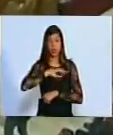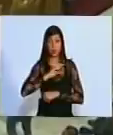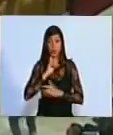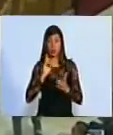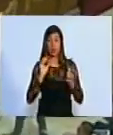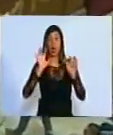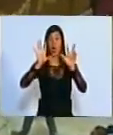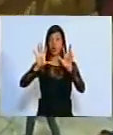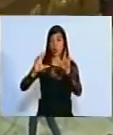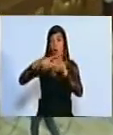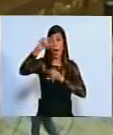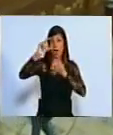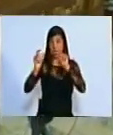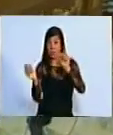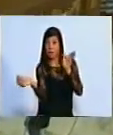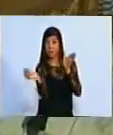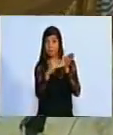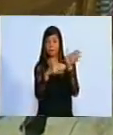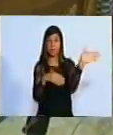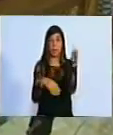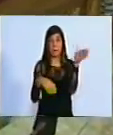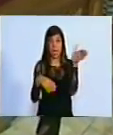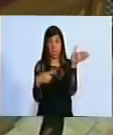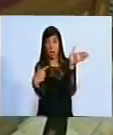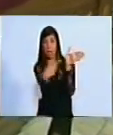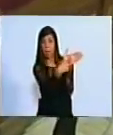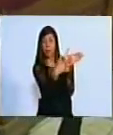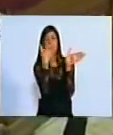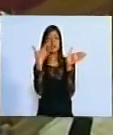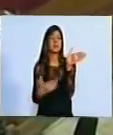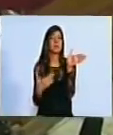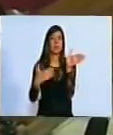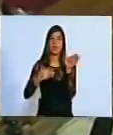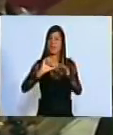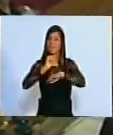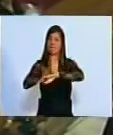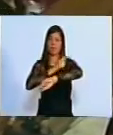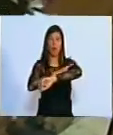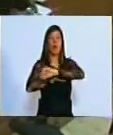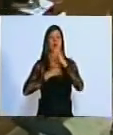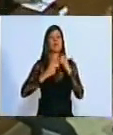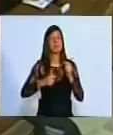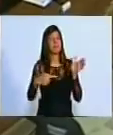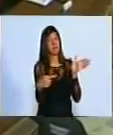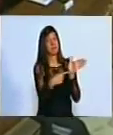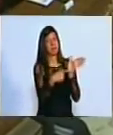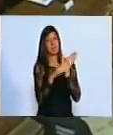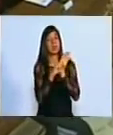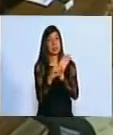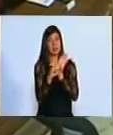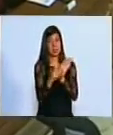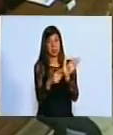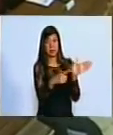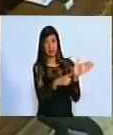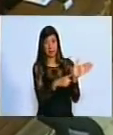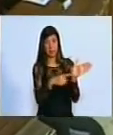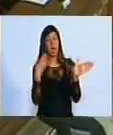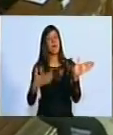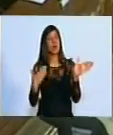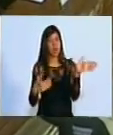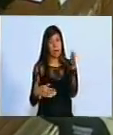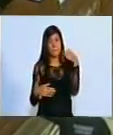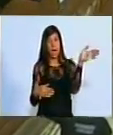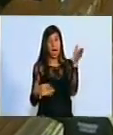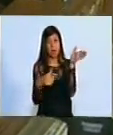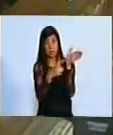la octava estrella a uno de los símbolos revolucionarios más poderosos que poseemos. Tan importante es